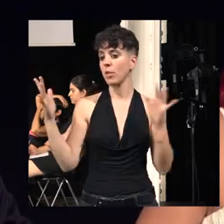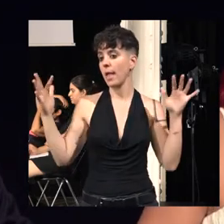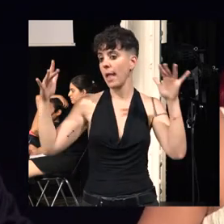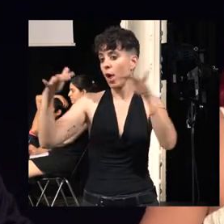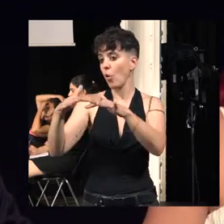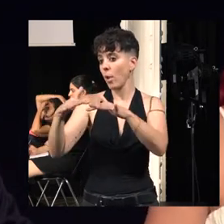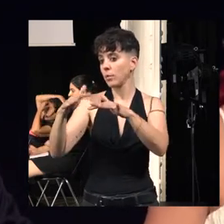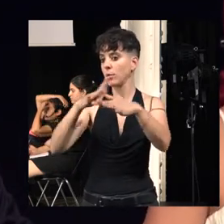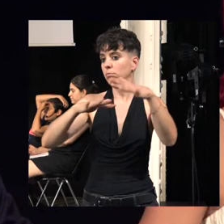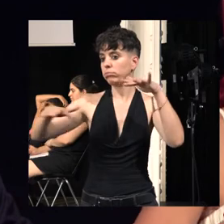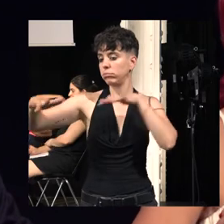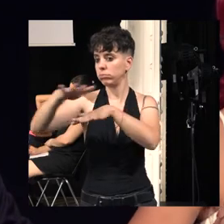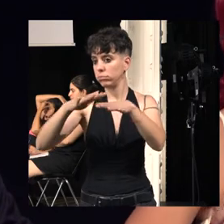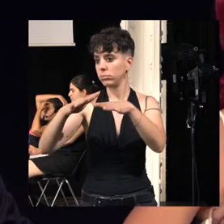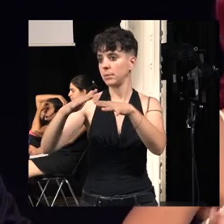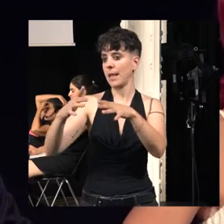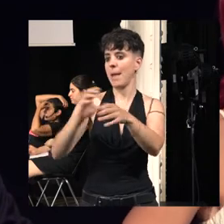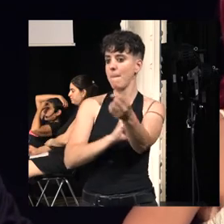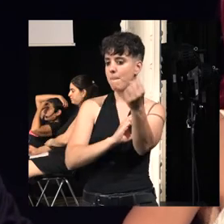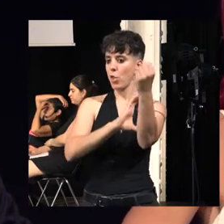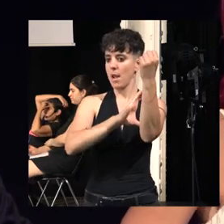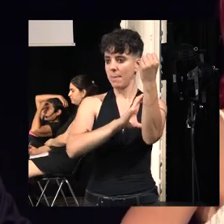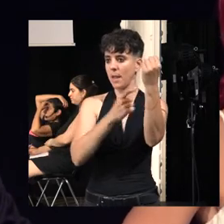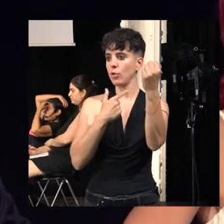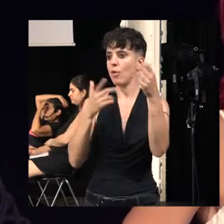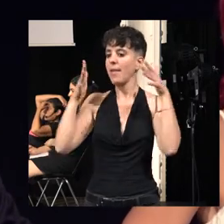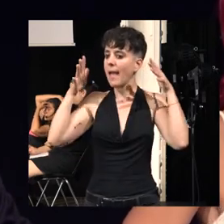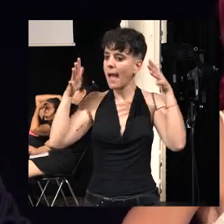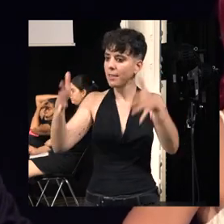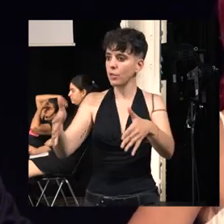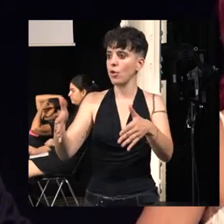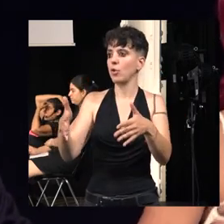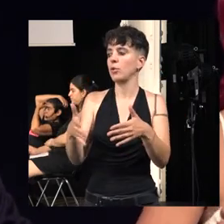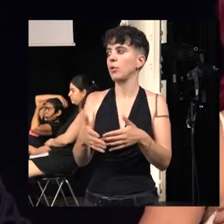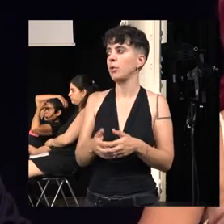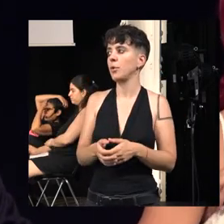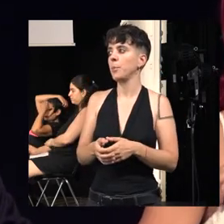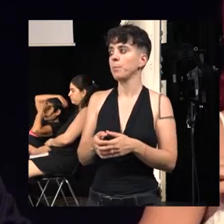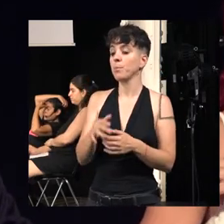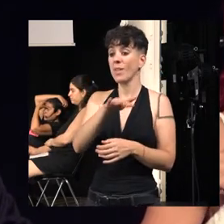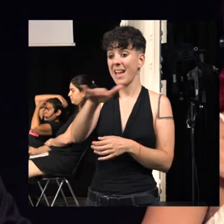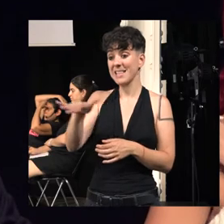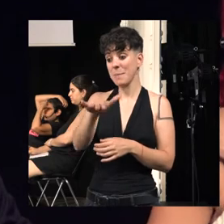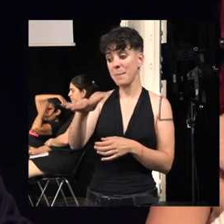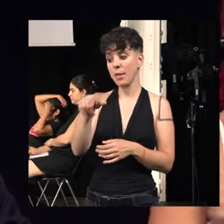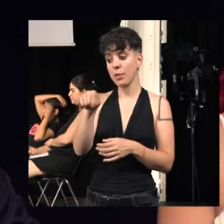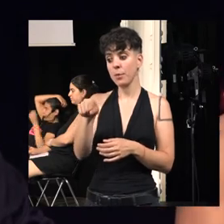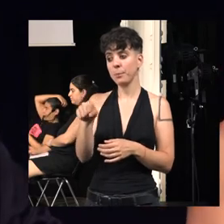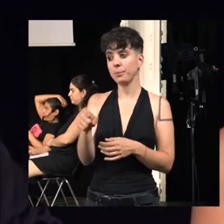de empoderamiento, un espacio de atención, un espacio que no podía